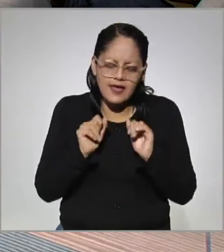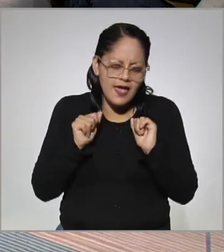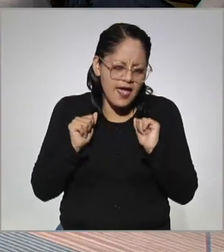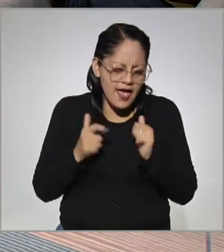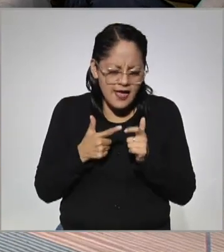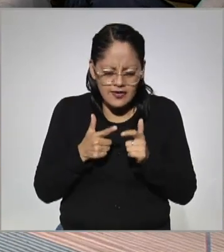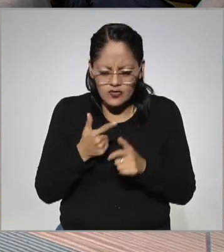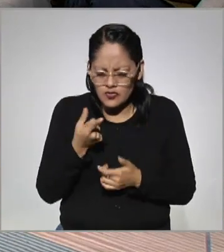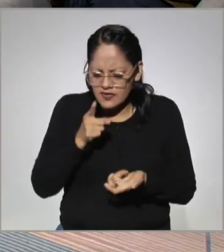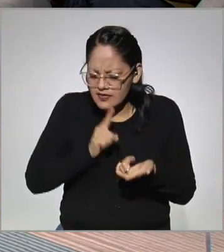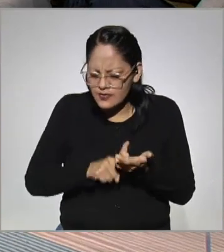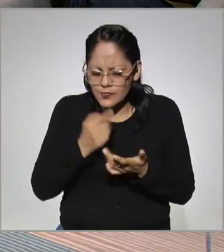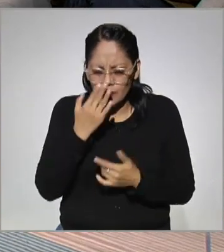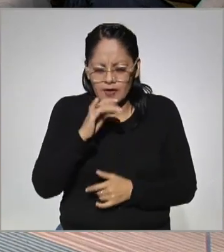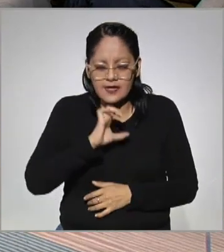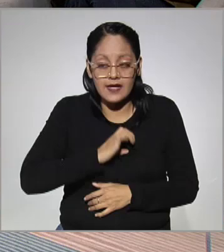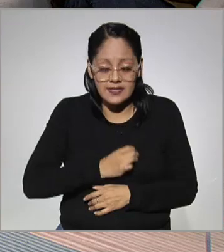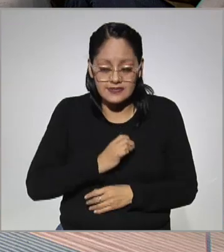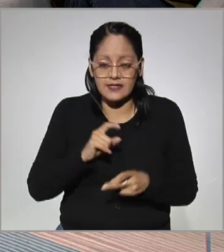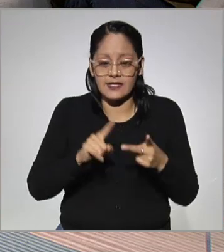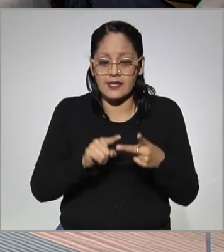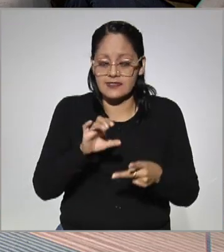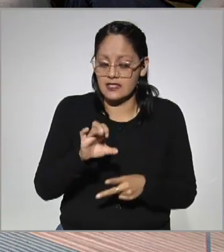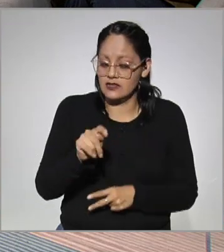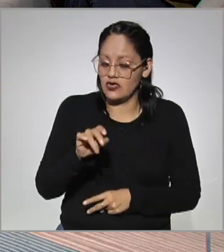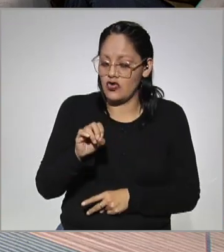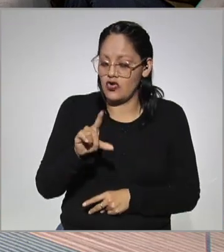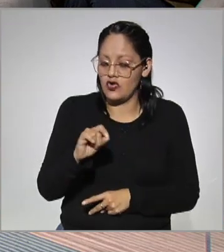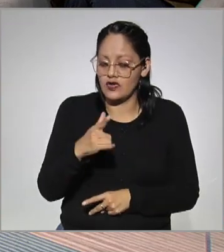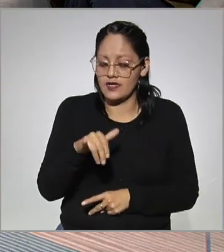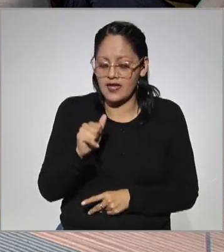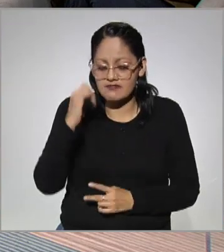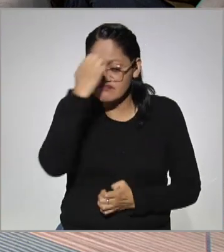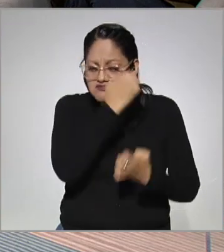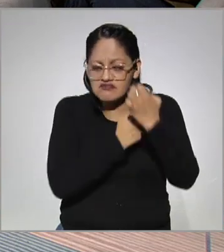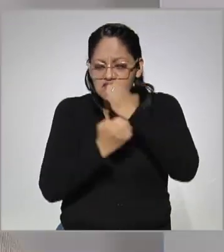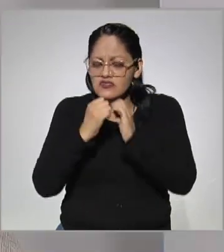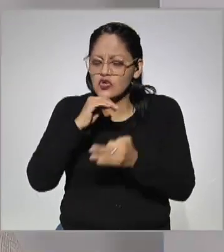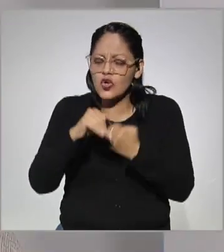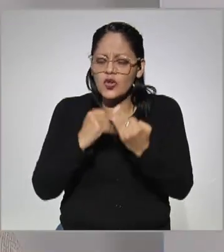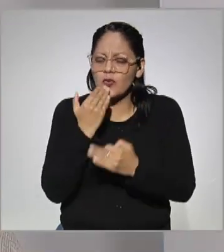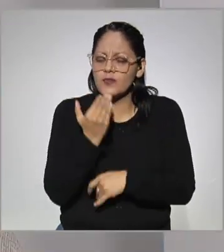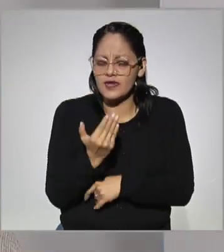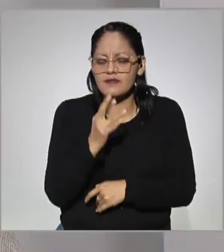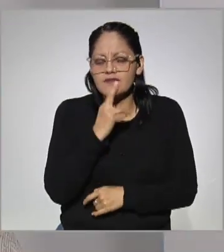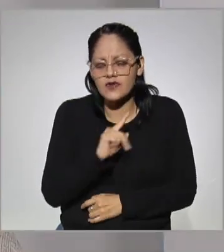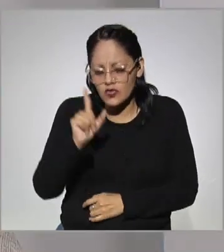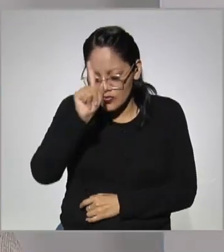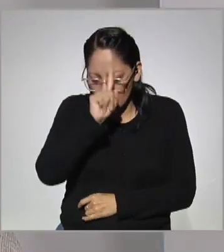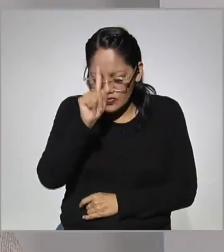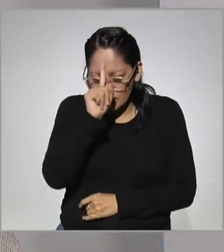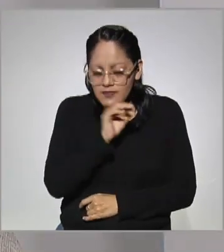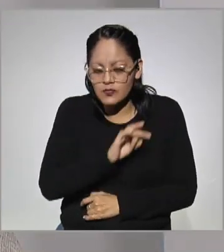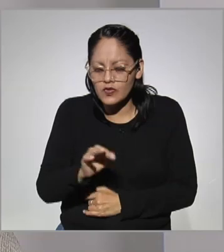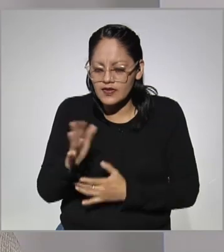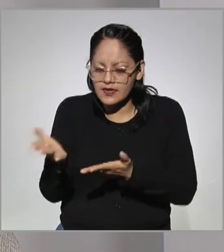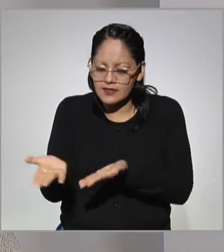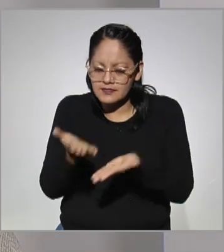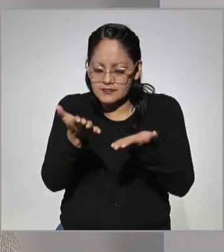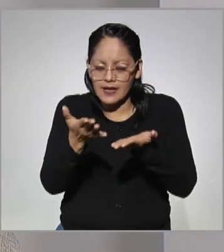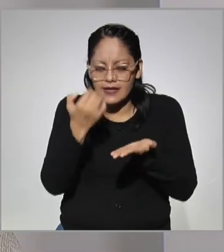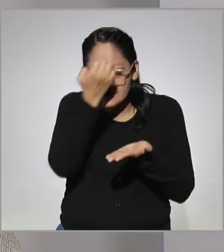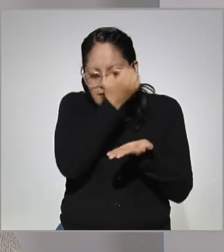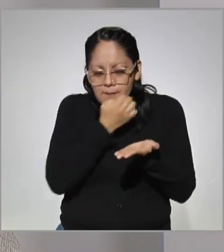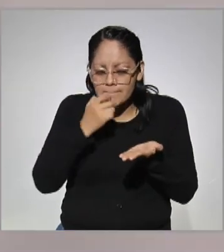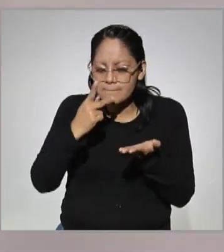relacionado con cáncer y que sus citologías, todos sus estudios han estado bien, incluso se recomienda que pudiera dejar de hacerse el Papa